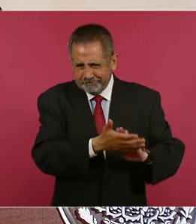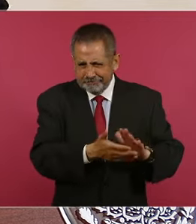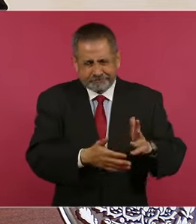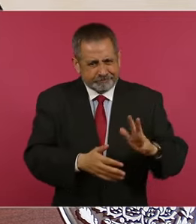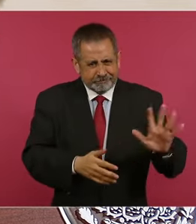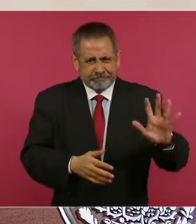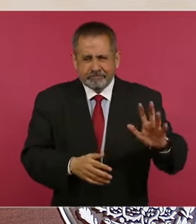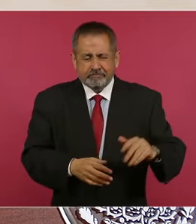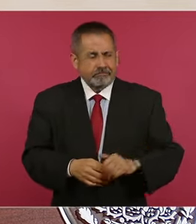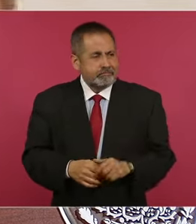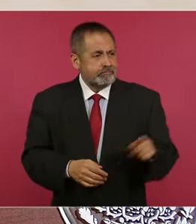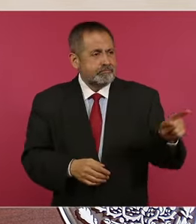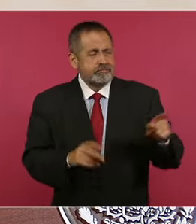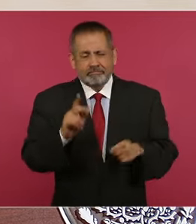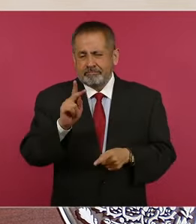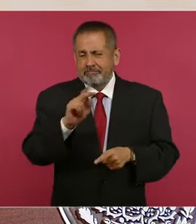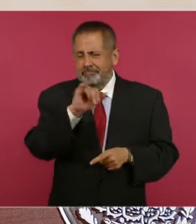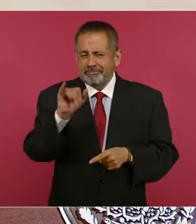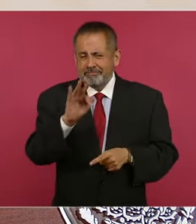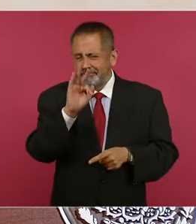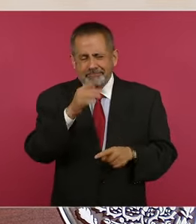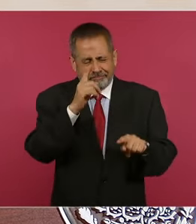este aparato